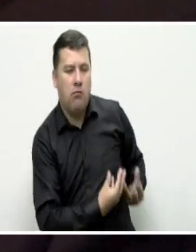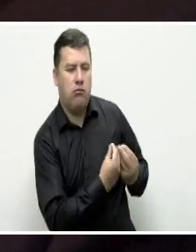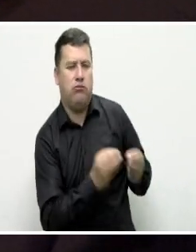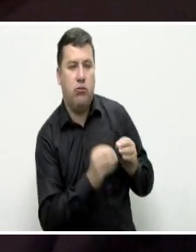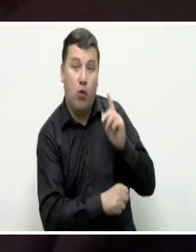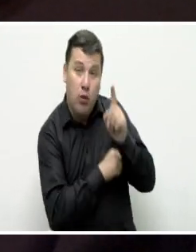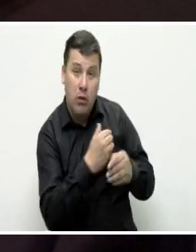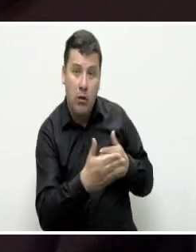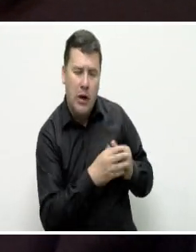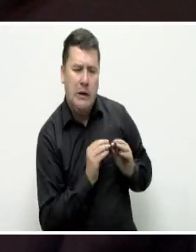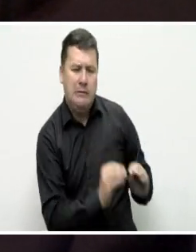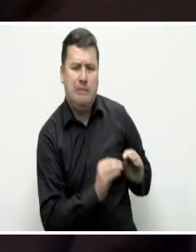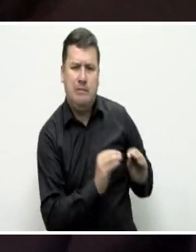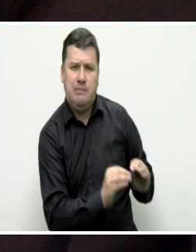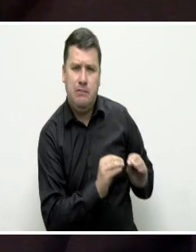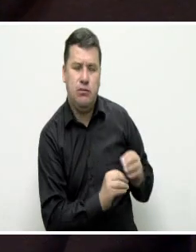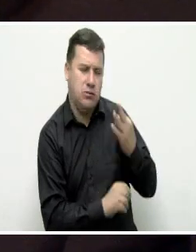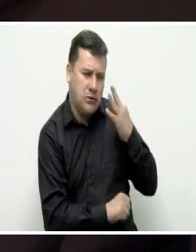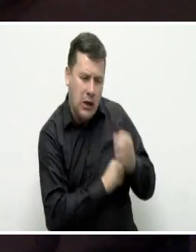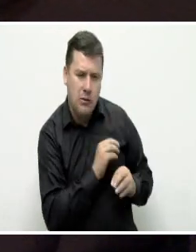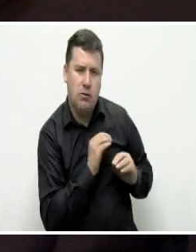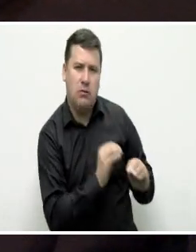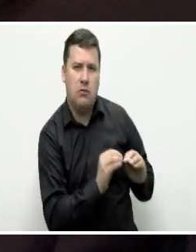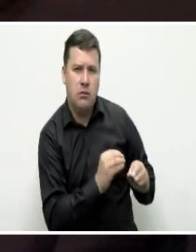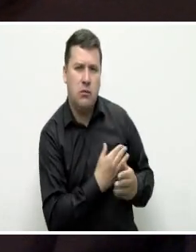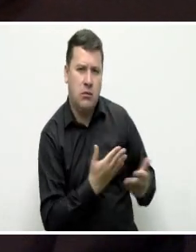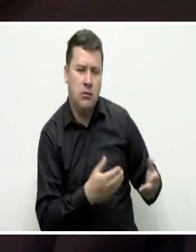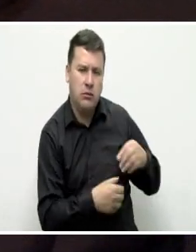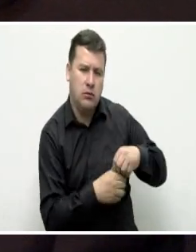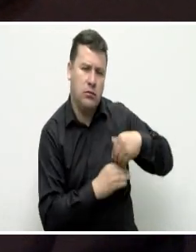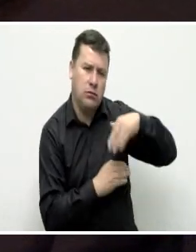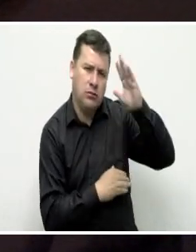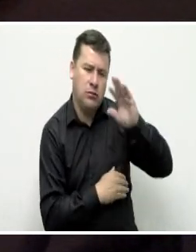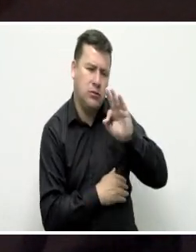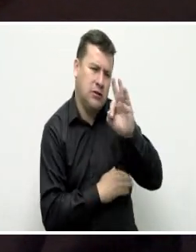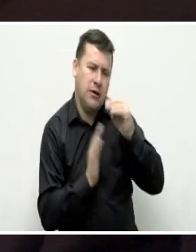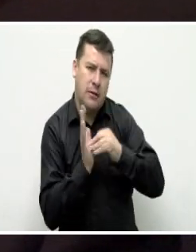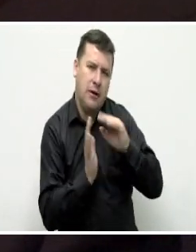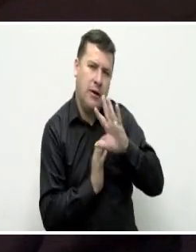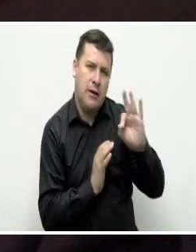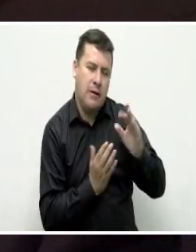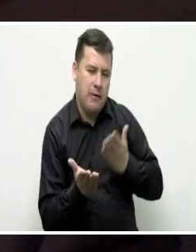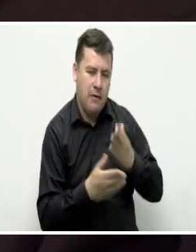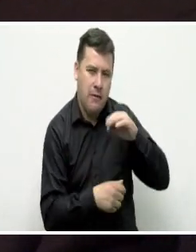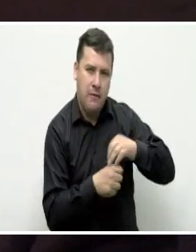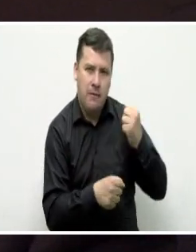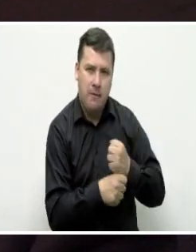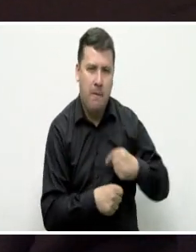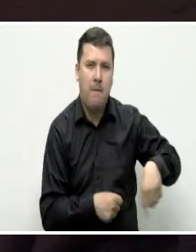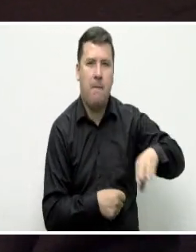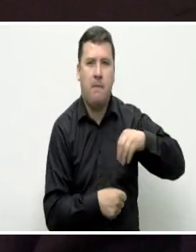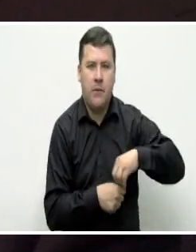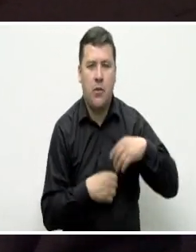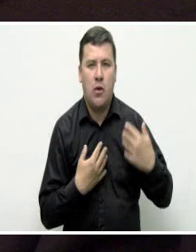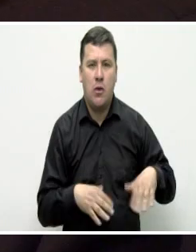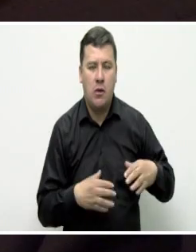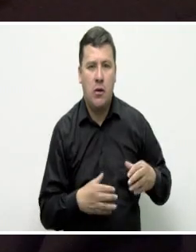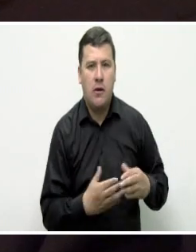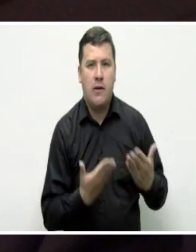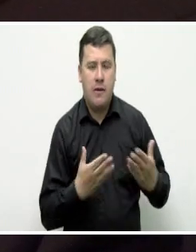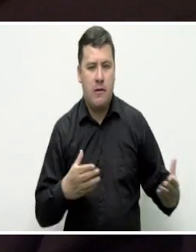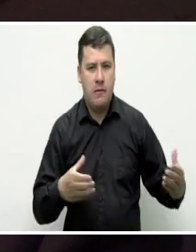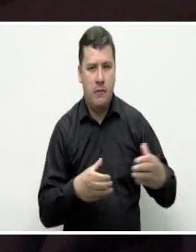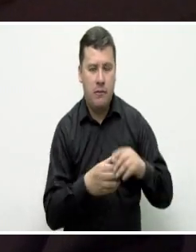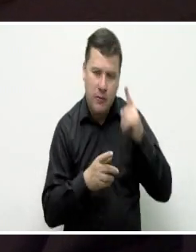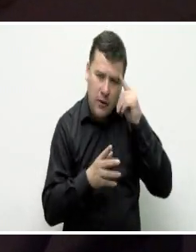año hemos culminado un proceso de 3 años, donde más de nuestros 3.500 servidores públicos se han beneficiado de